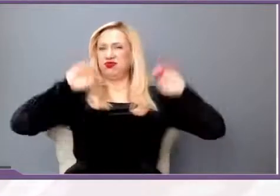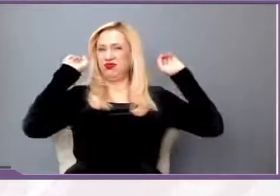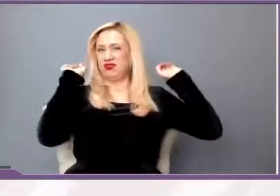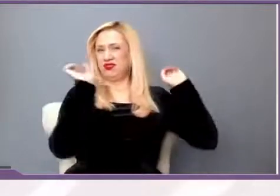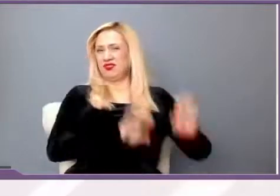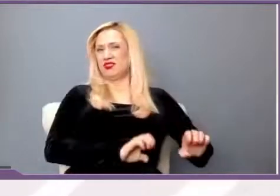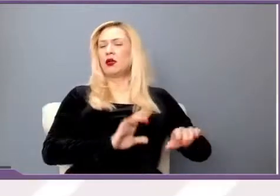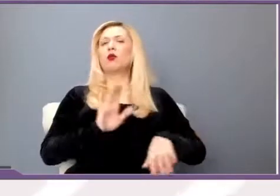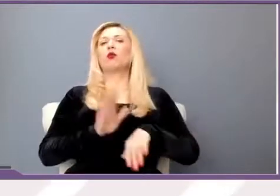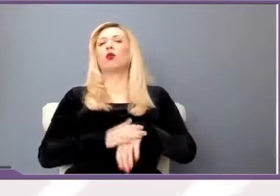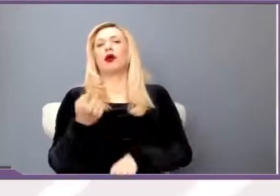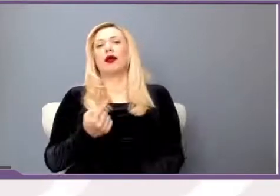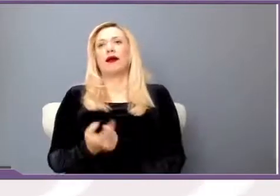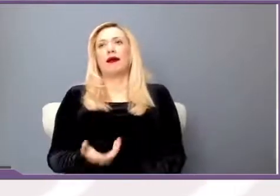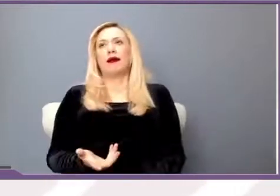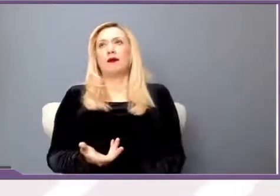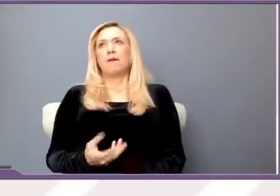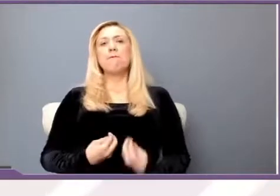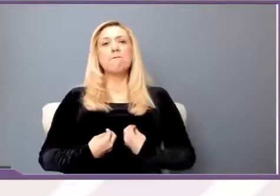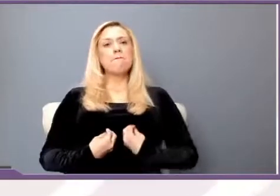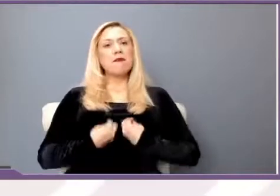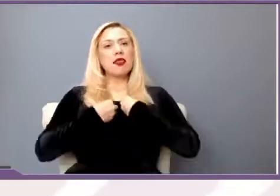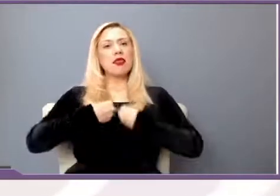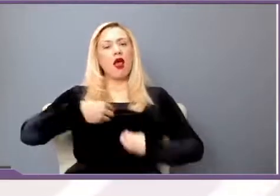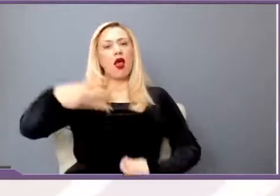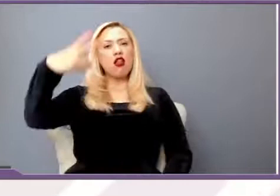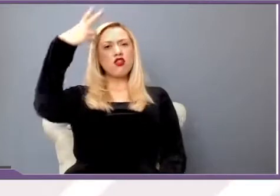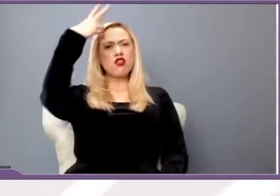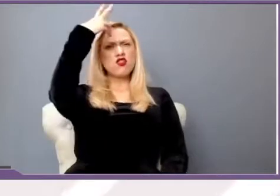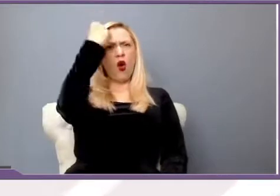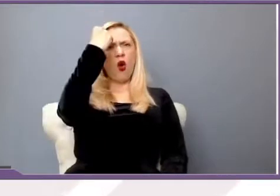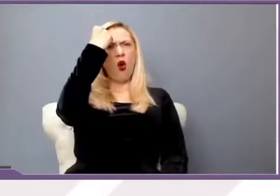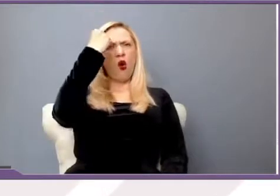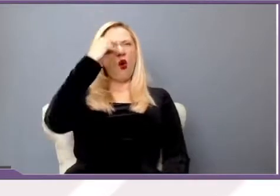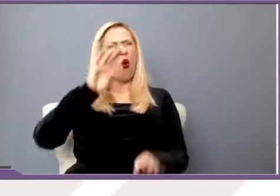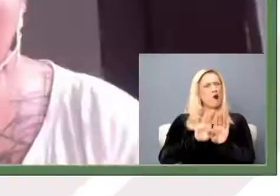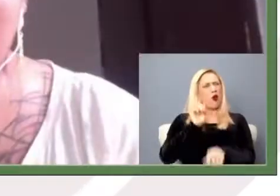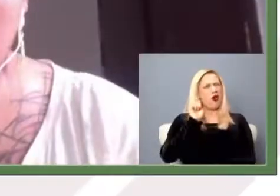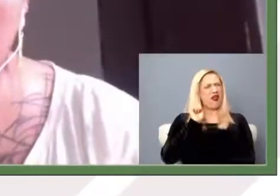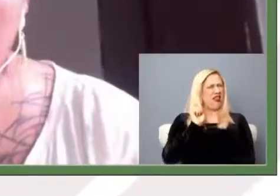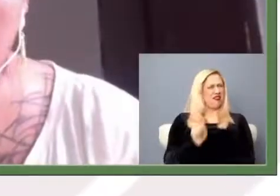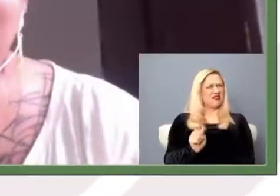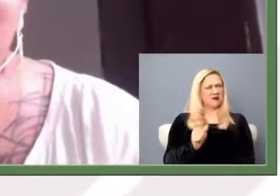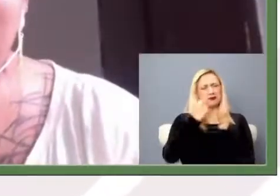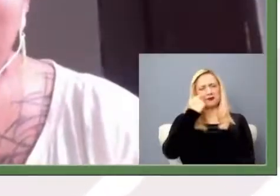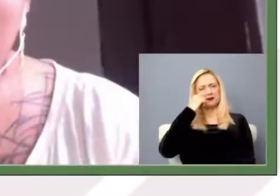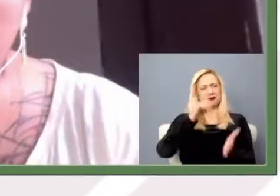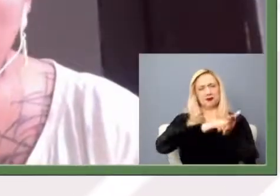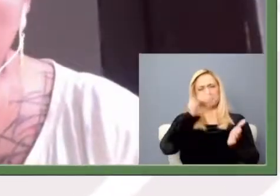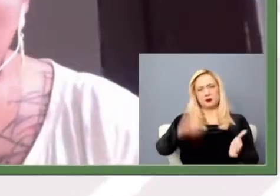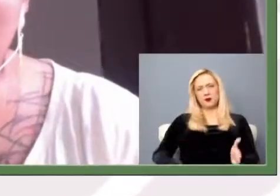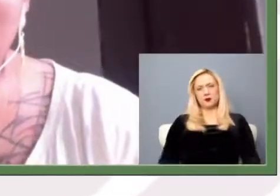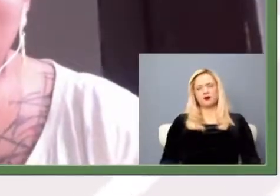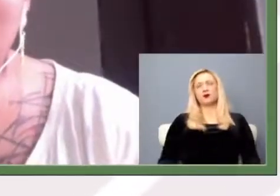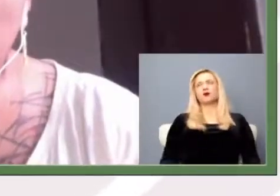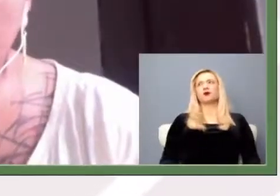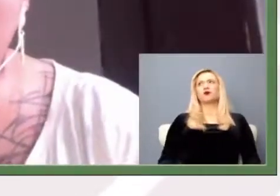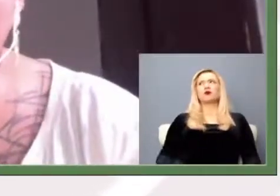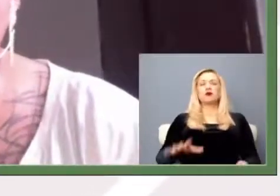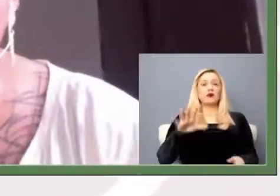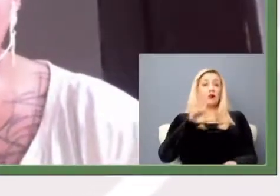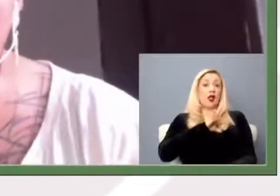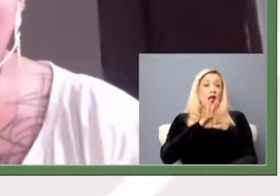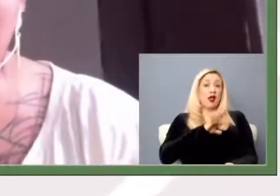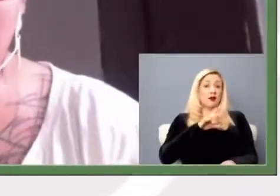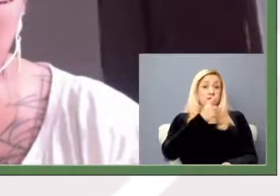desautorización de vida, ¿no? Esto quiere decir que lo que se plantea de fondo es que hay cuerpos